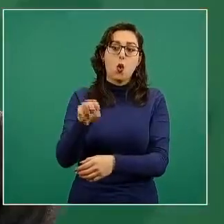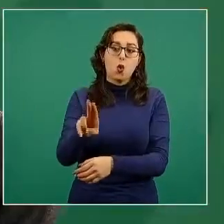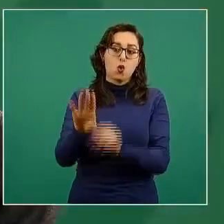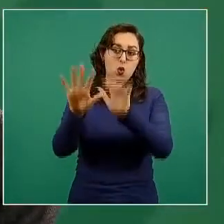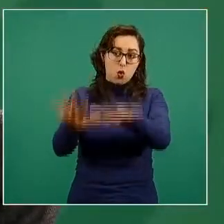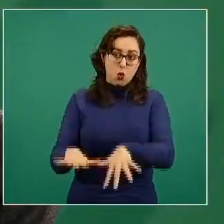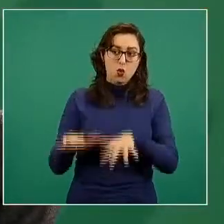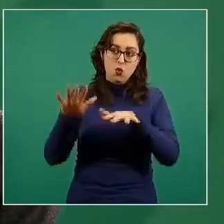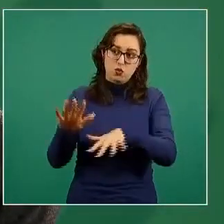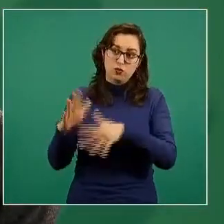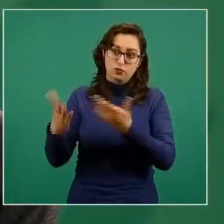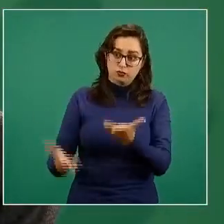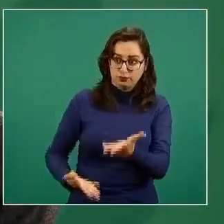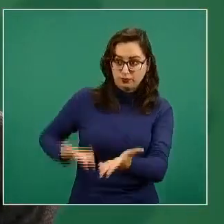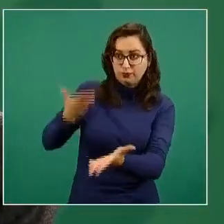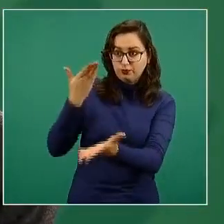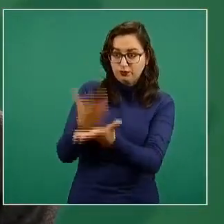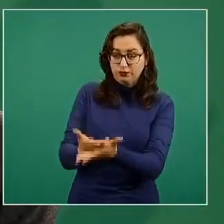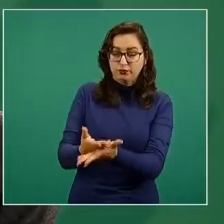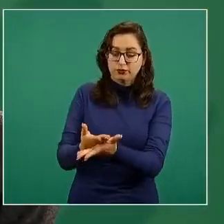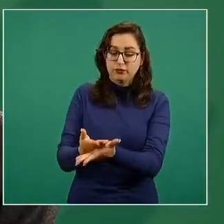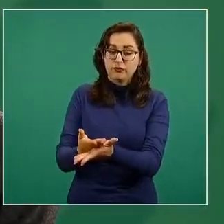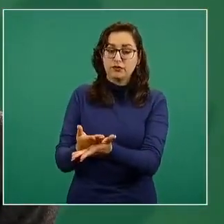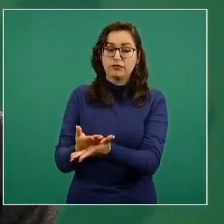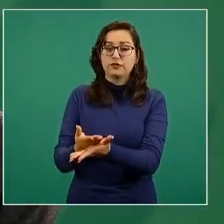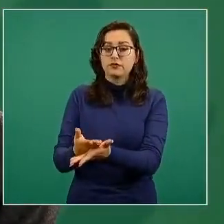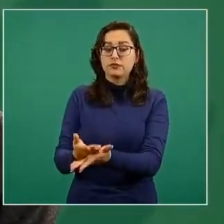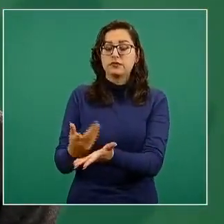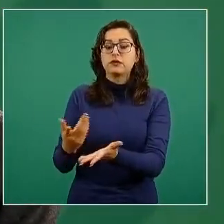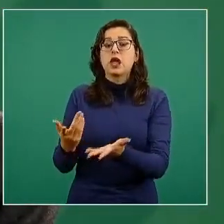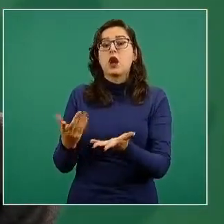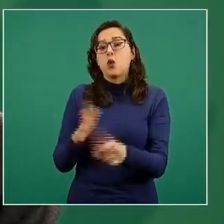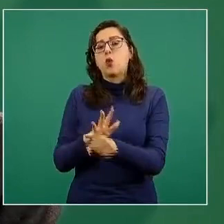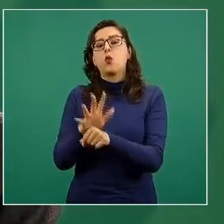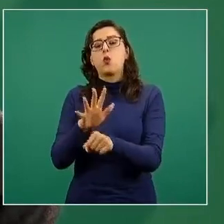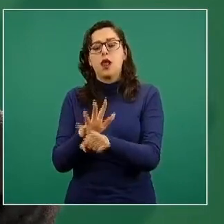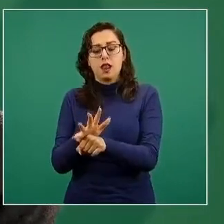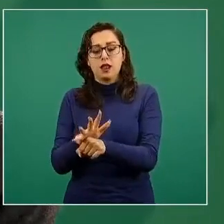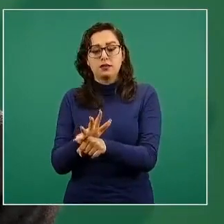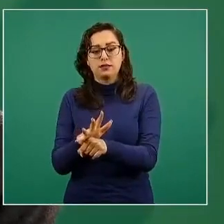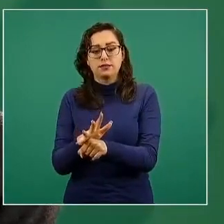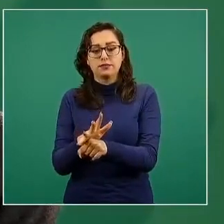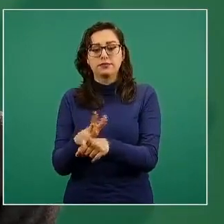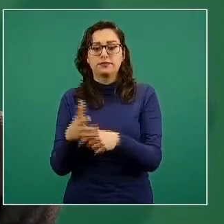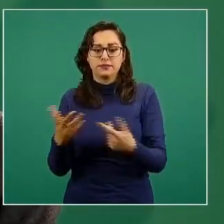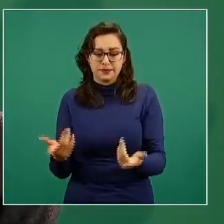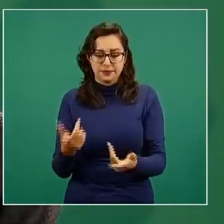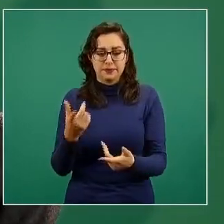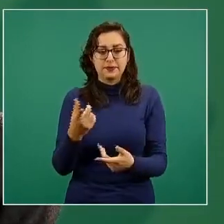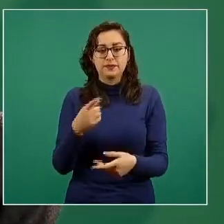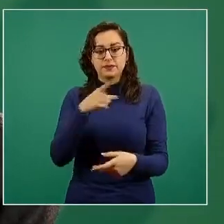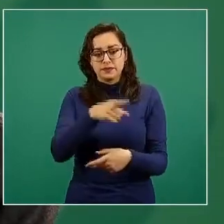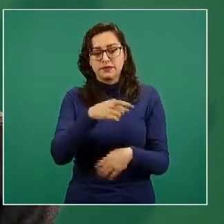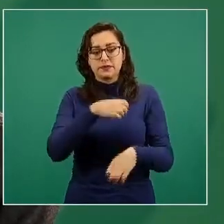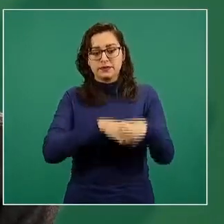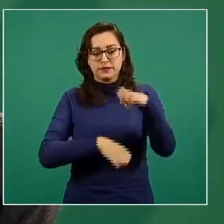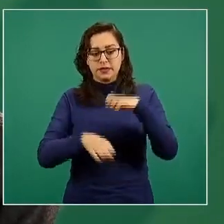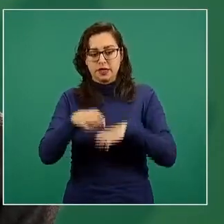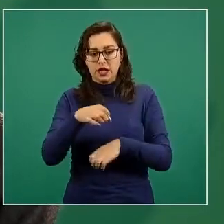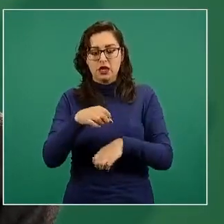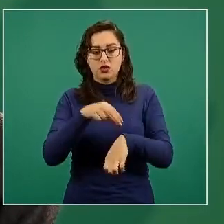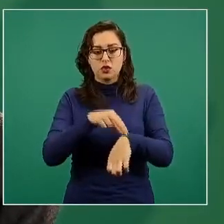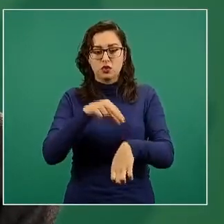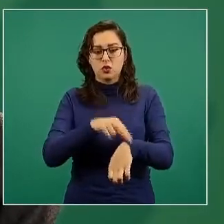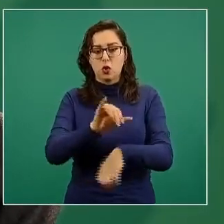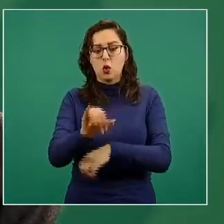de las Naciones Unidas, ante la Asamblea de Naciones Unidas, que fue llevada por nuestro embajador ahí, el doctor Juan Ramón